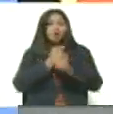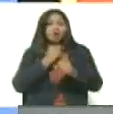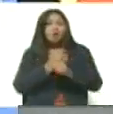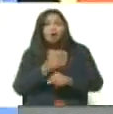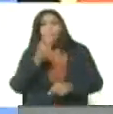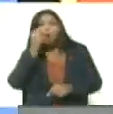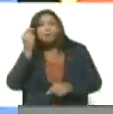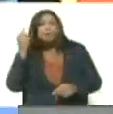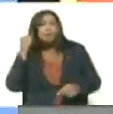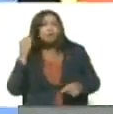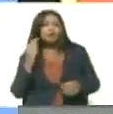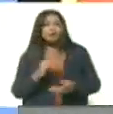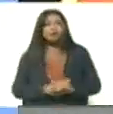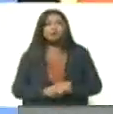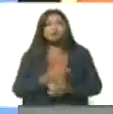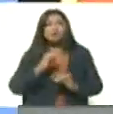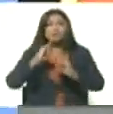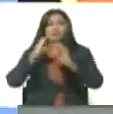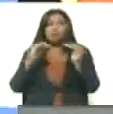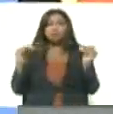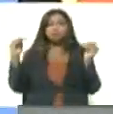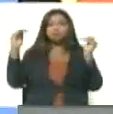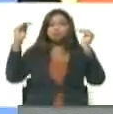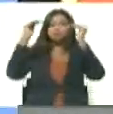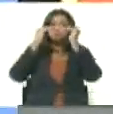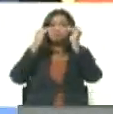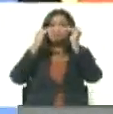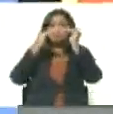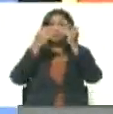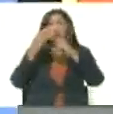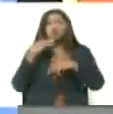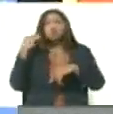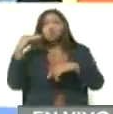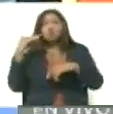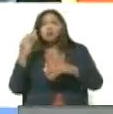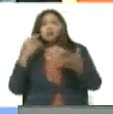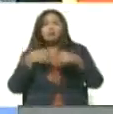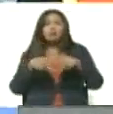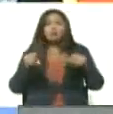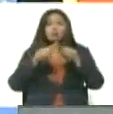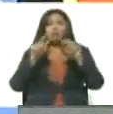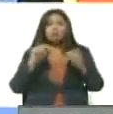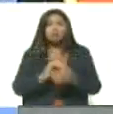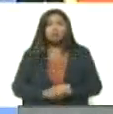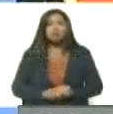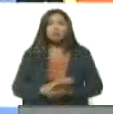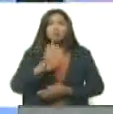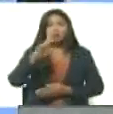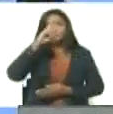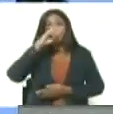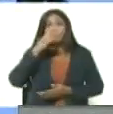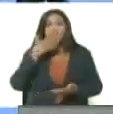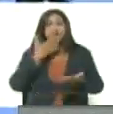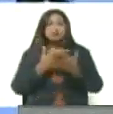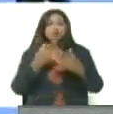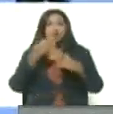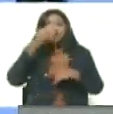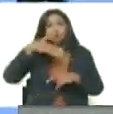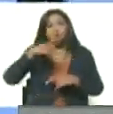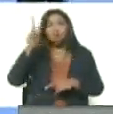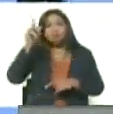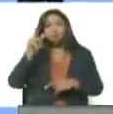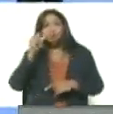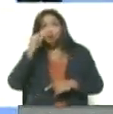mujeres está a la misma altura que los jóvenes que atravesaron los Andes. Cuatro años agradecido al pueblo venezolano, al